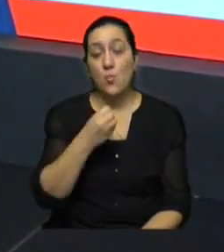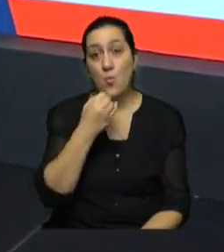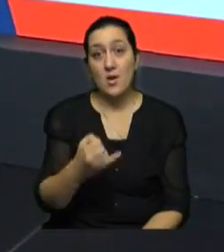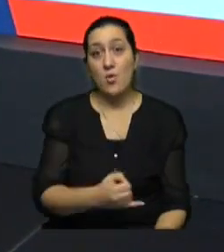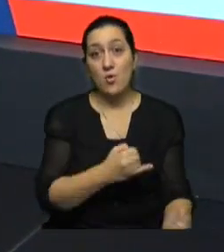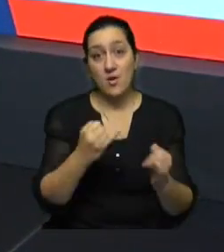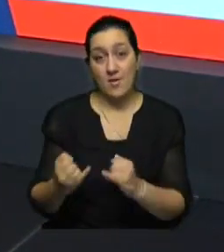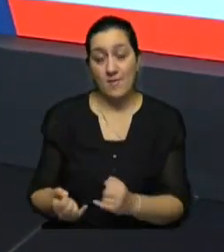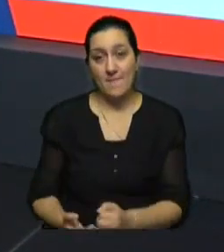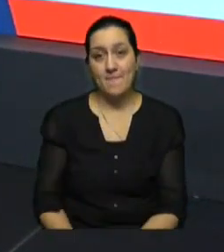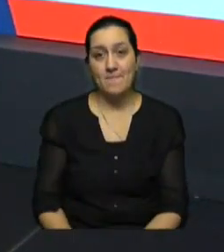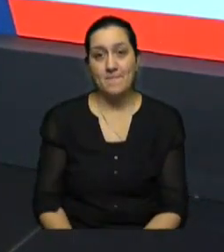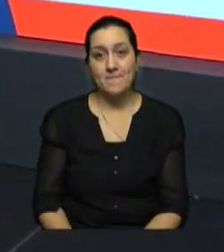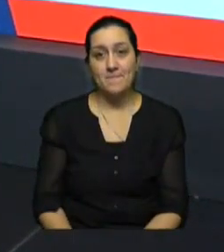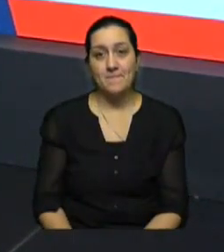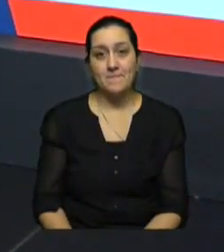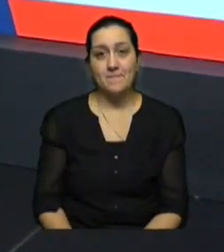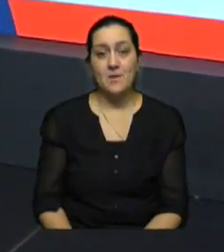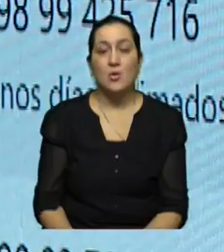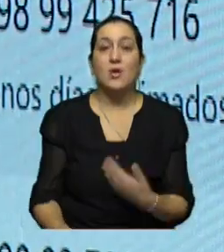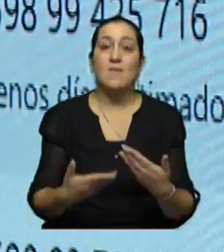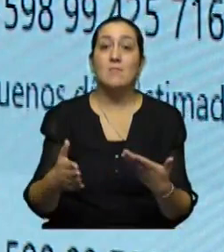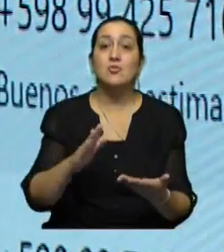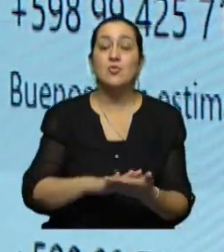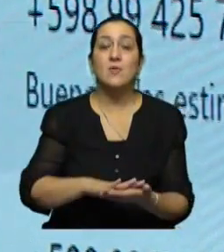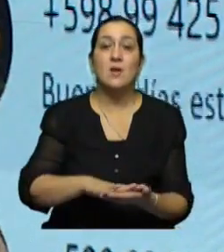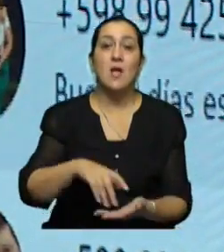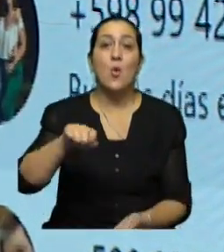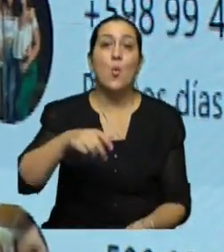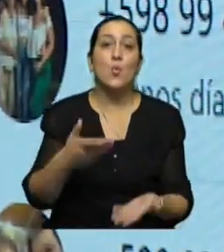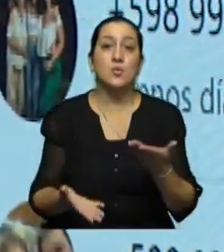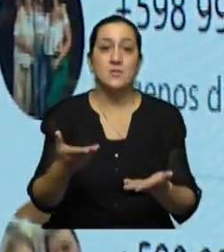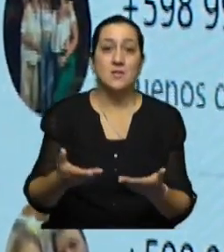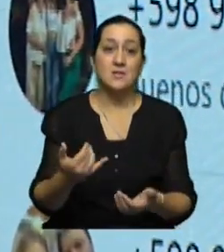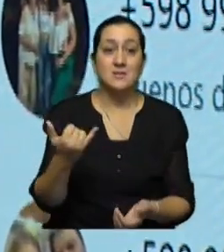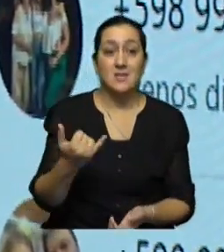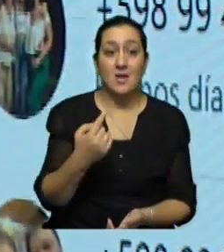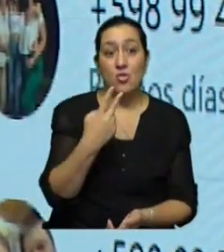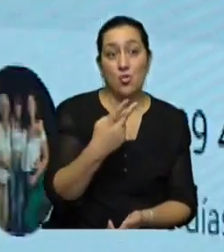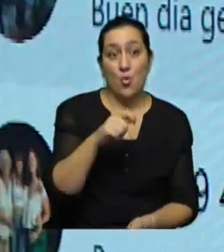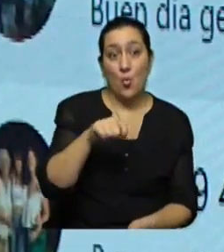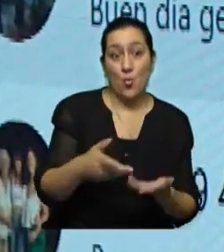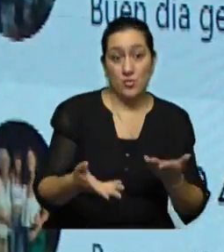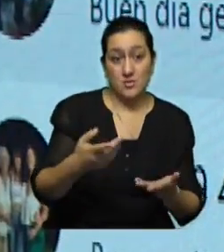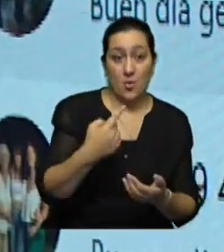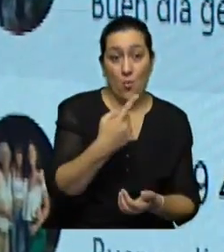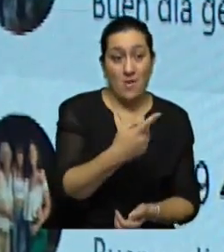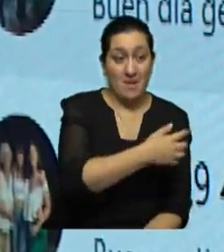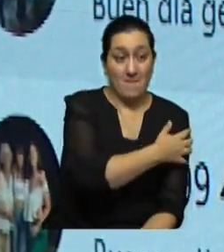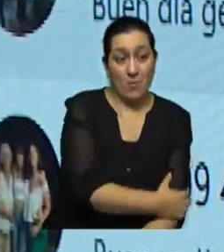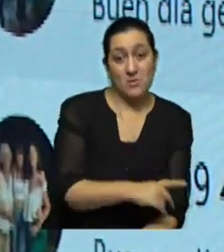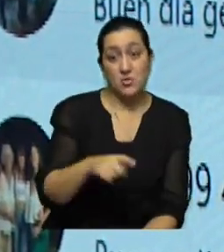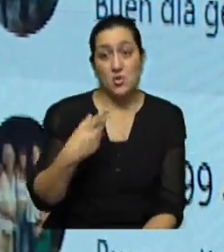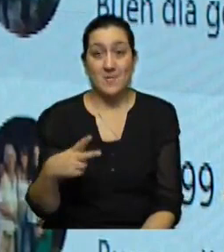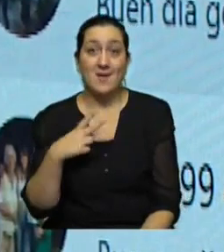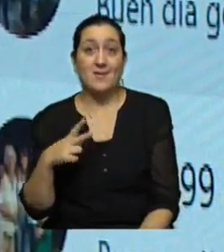Beatriz. Ahí volvemos a lo que hablamos la otra vez de la justicia. Si hay dos justicias, una para ricos y otra para pobres. Buen día, gente linda. Me